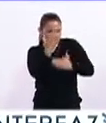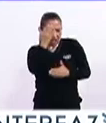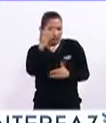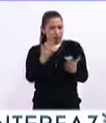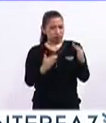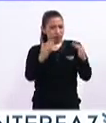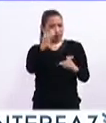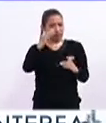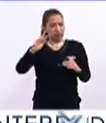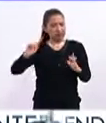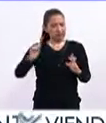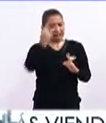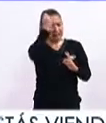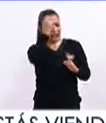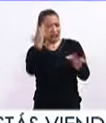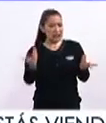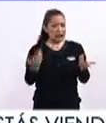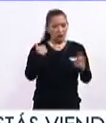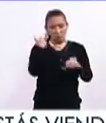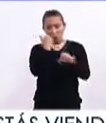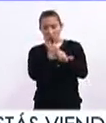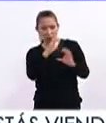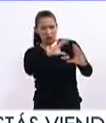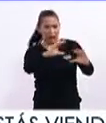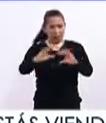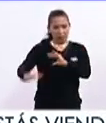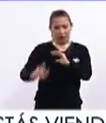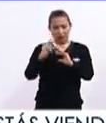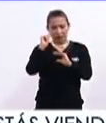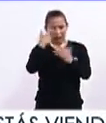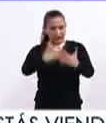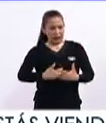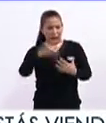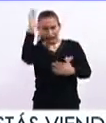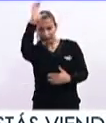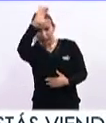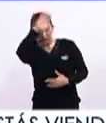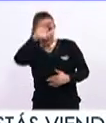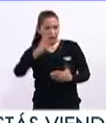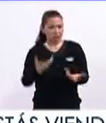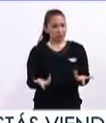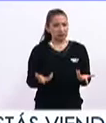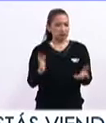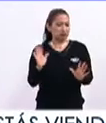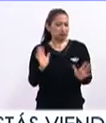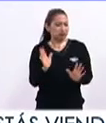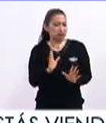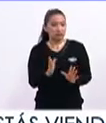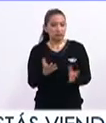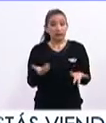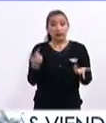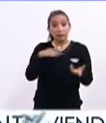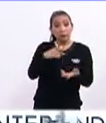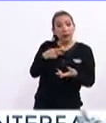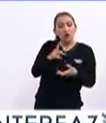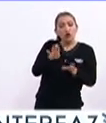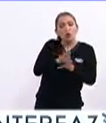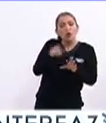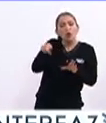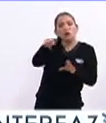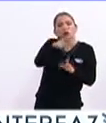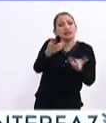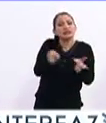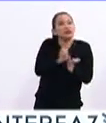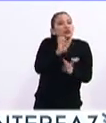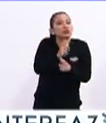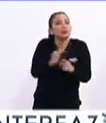es una institución mayormente técnica, ¿no? De capacitación técnica y científica y tecnológica. En ese aspecto, ¿cómo ha sido